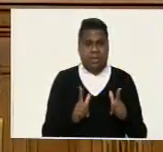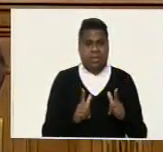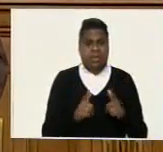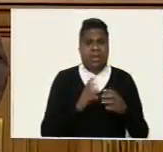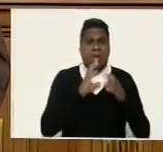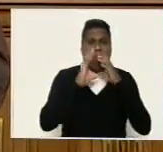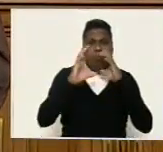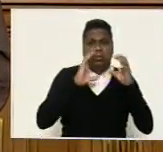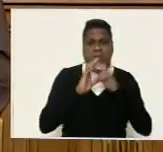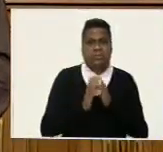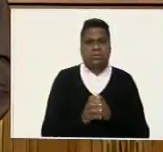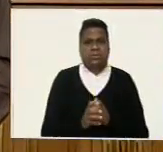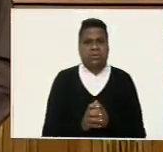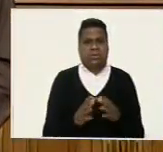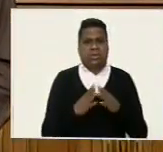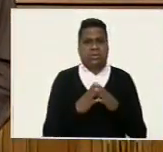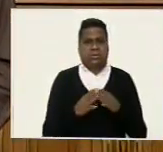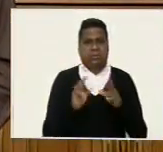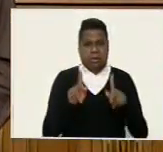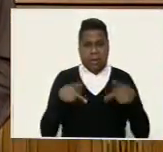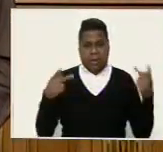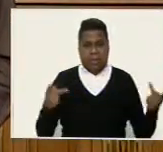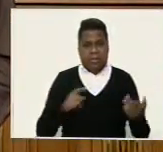Prensa, es Venezuela.